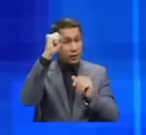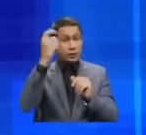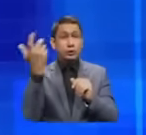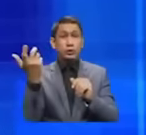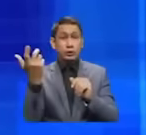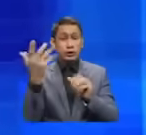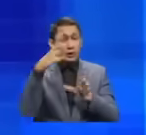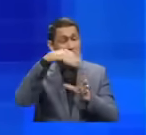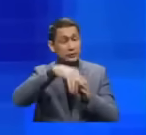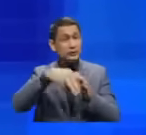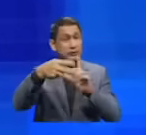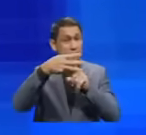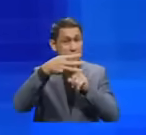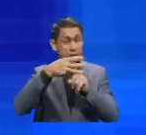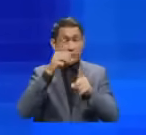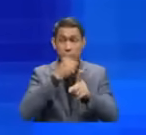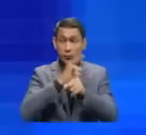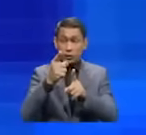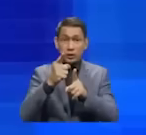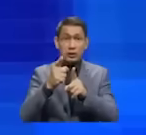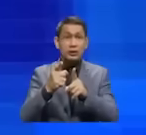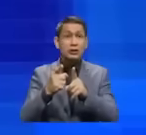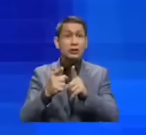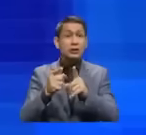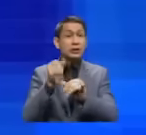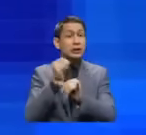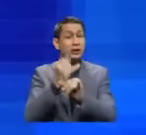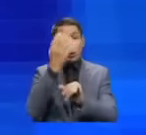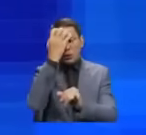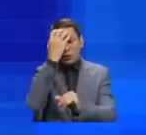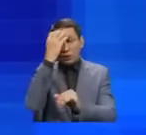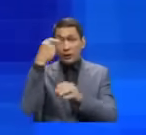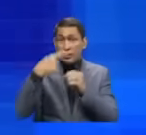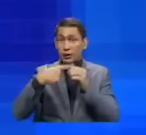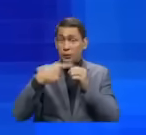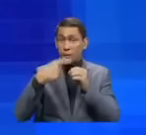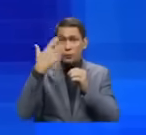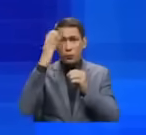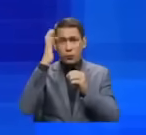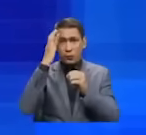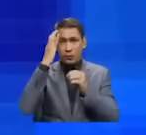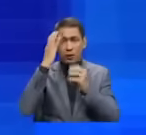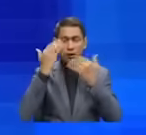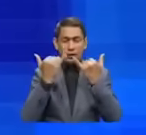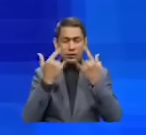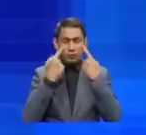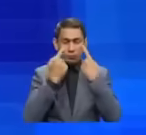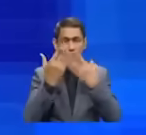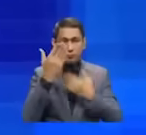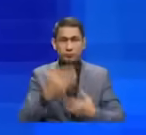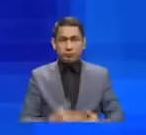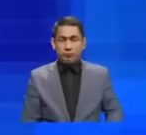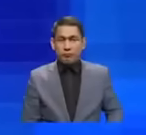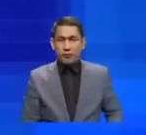medios digitales alertó a la comunidad educativa en Quito. Ailis Morán sigue el tema y nos cuenta más.